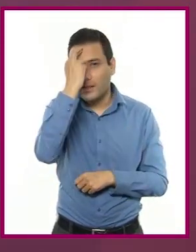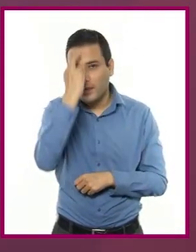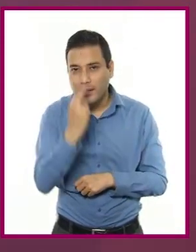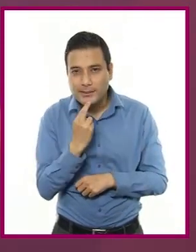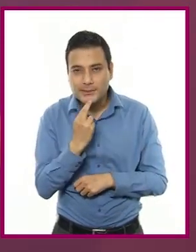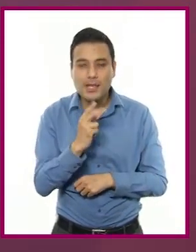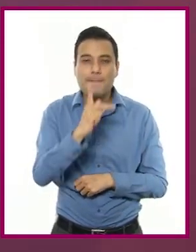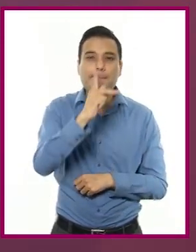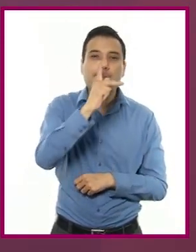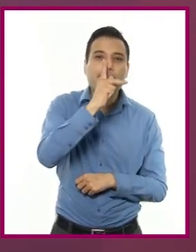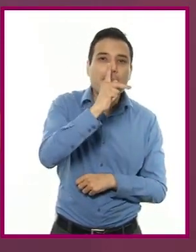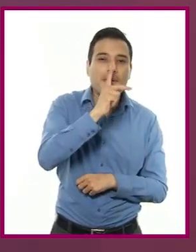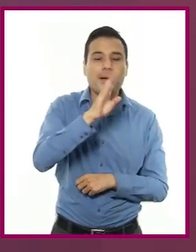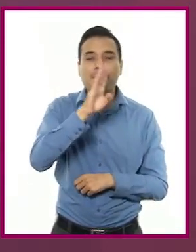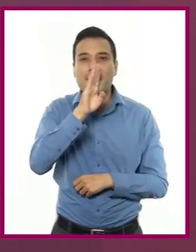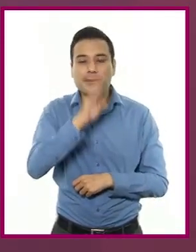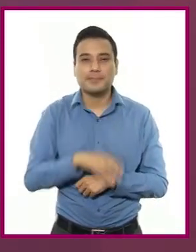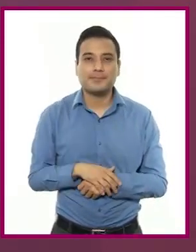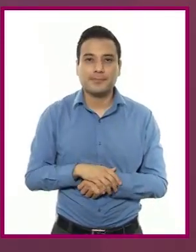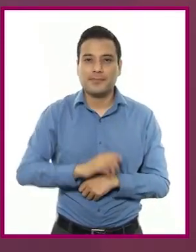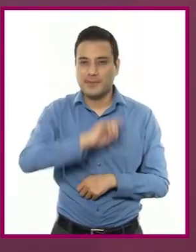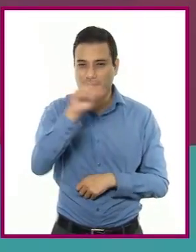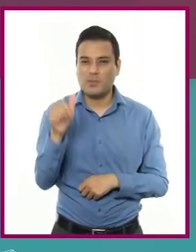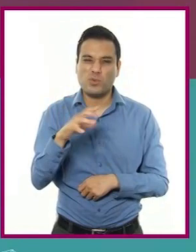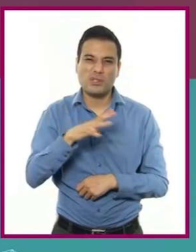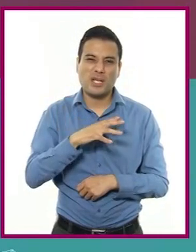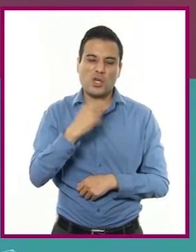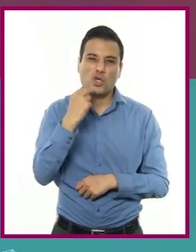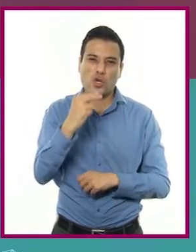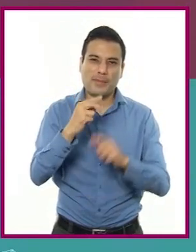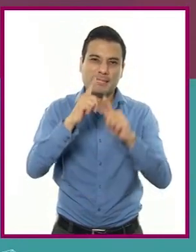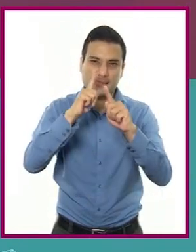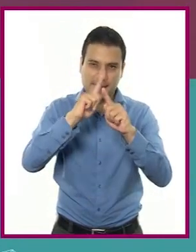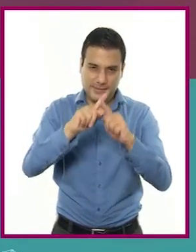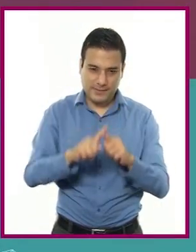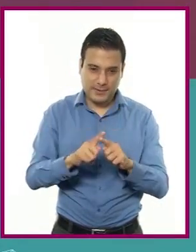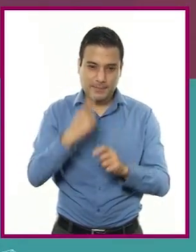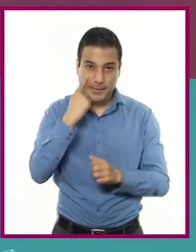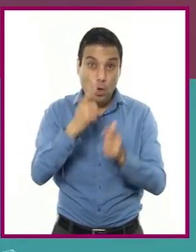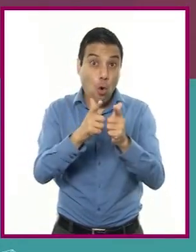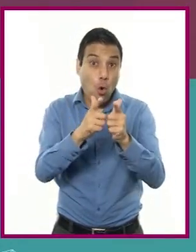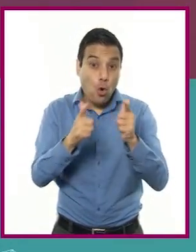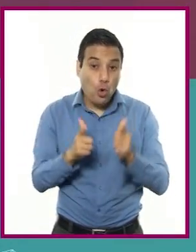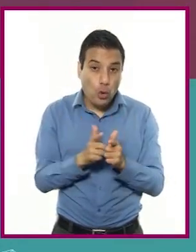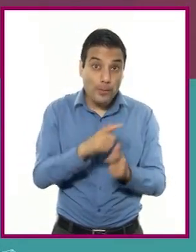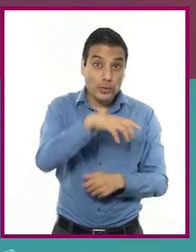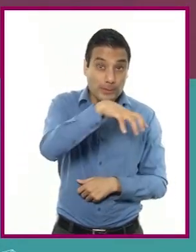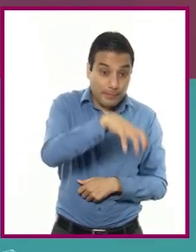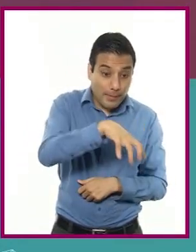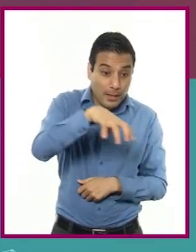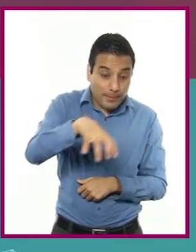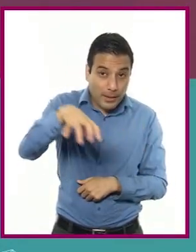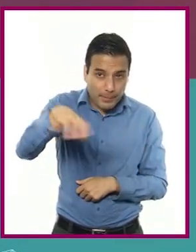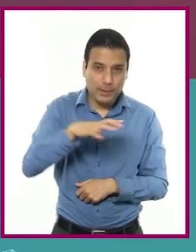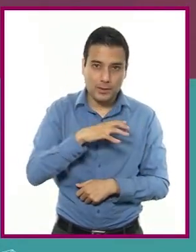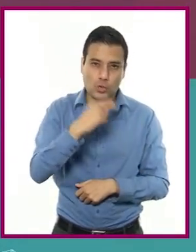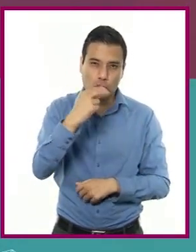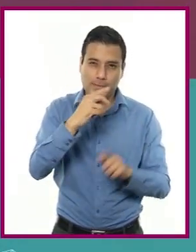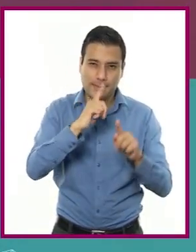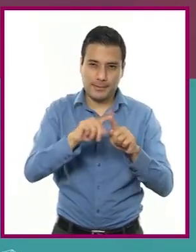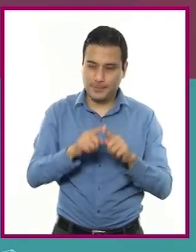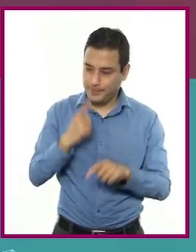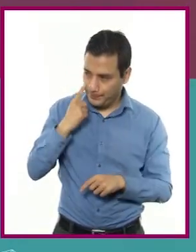Es así que se dieron pie a denominaciones como moriscos, lobos, pardos,